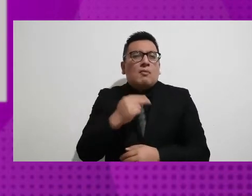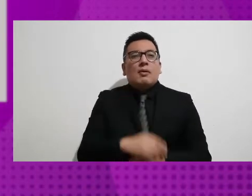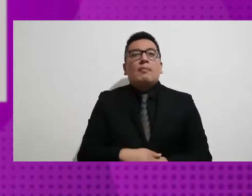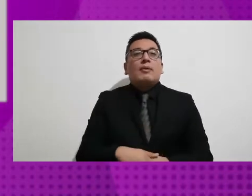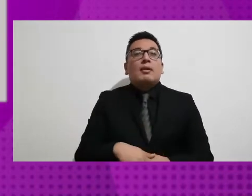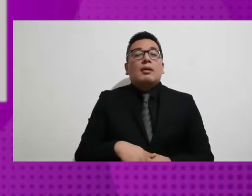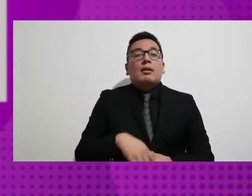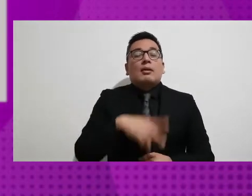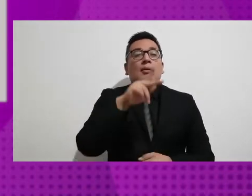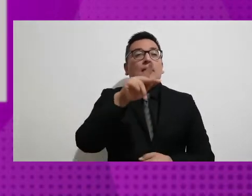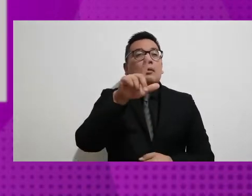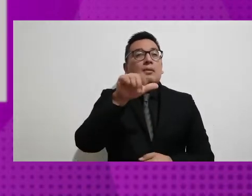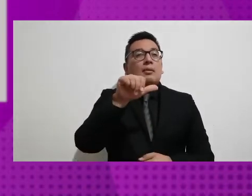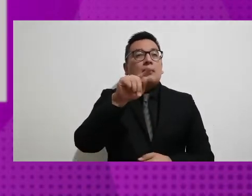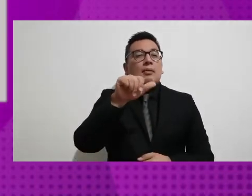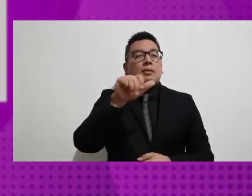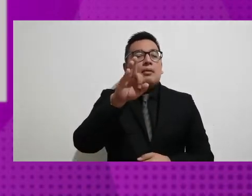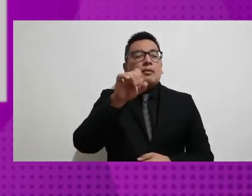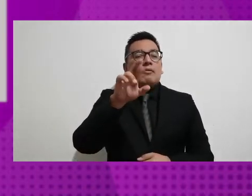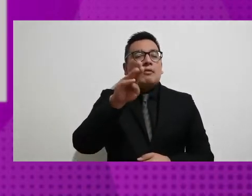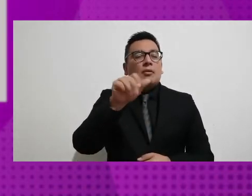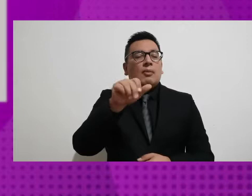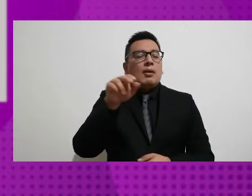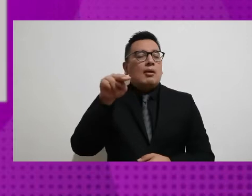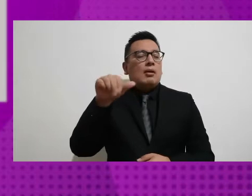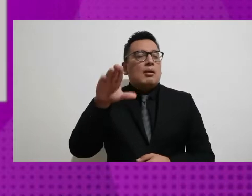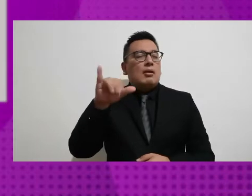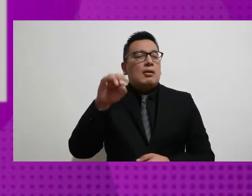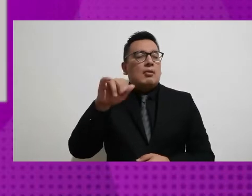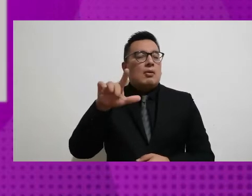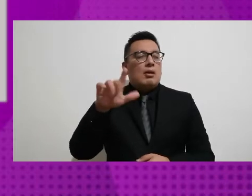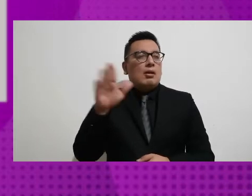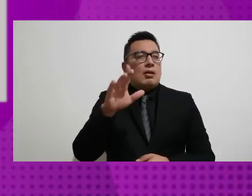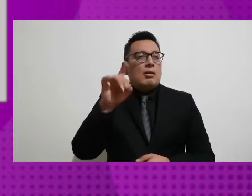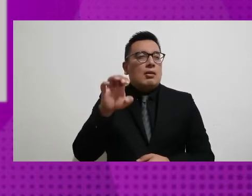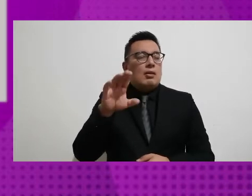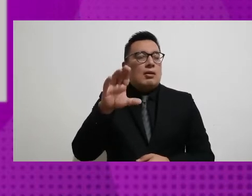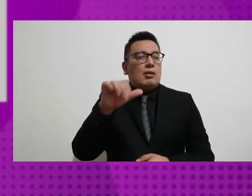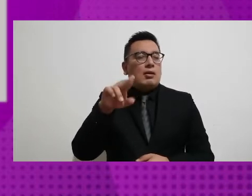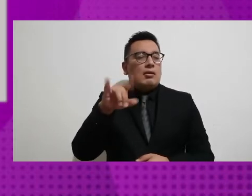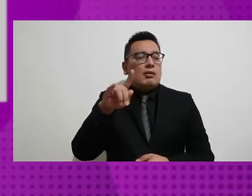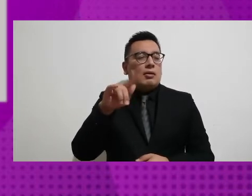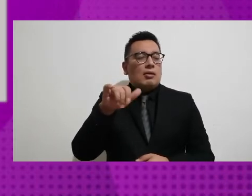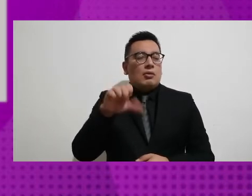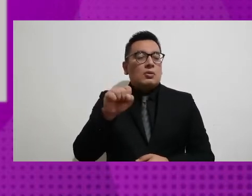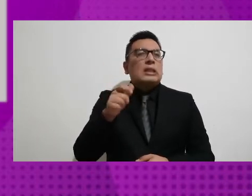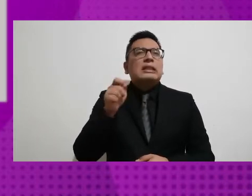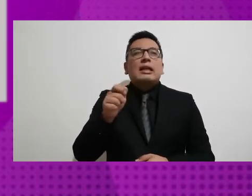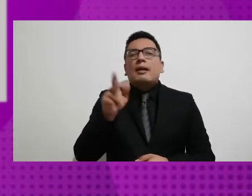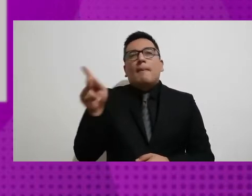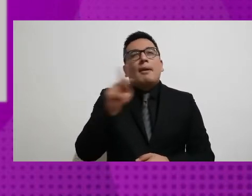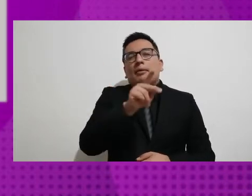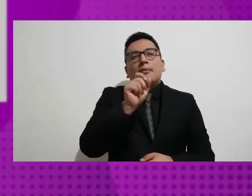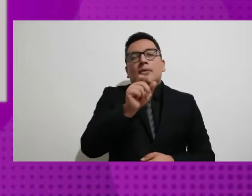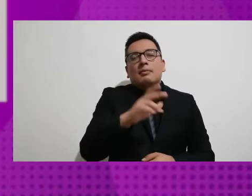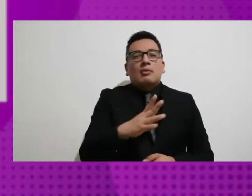se llamó la Plataforma Nacional de Candidatos, si no me mal recuerdo, en donde se ofrecía esa información a los